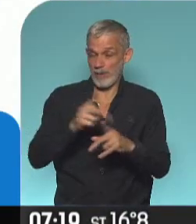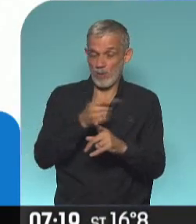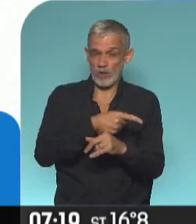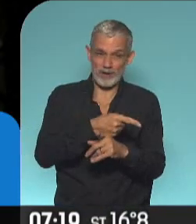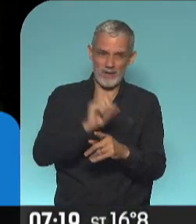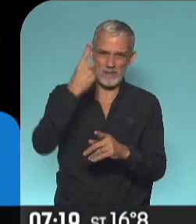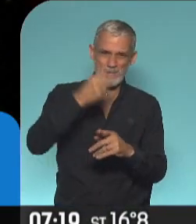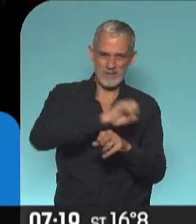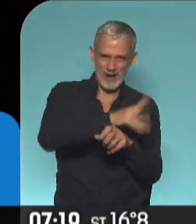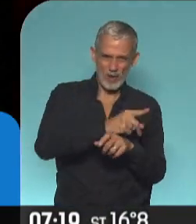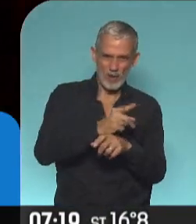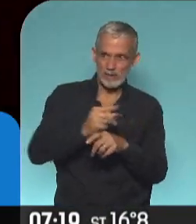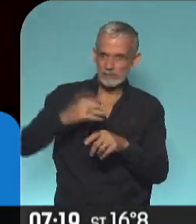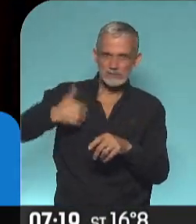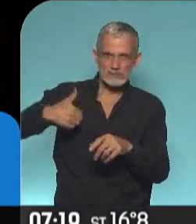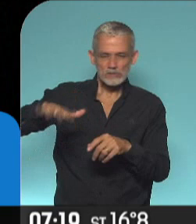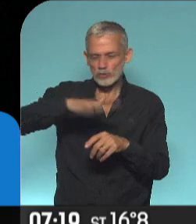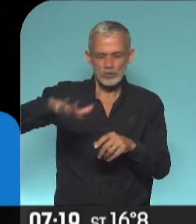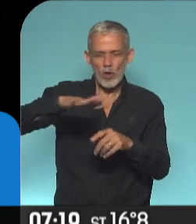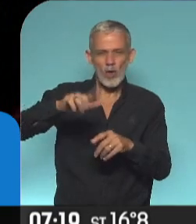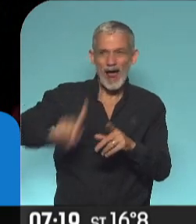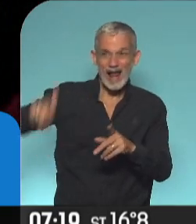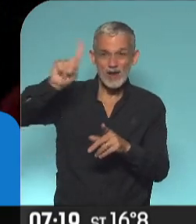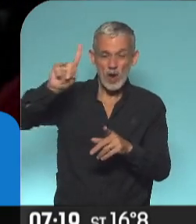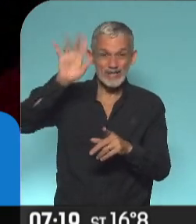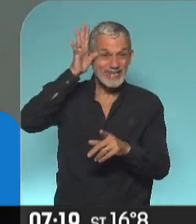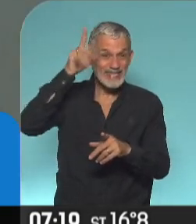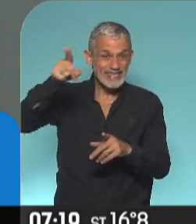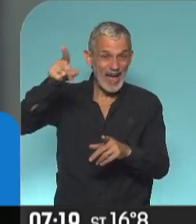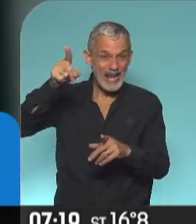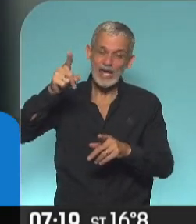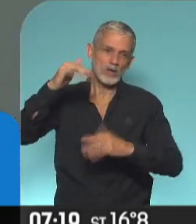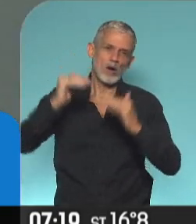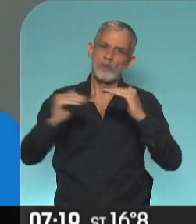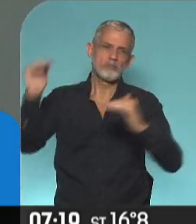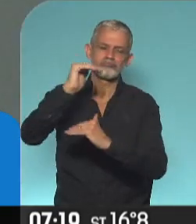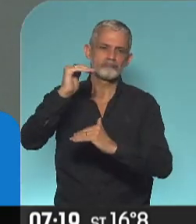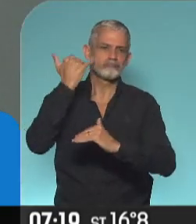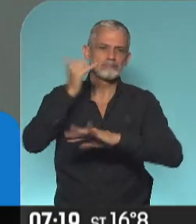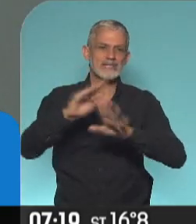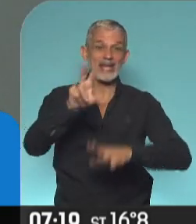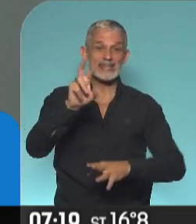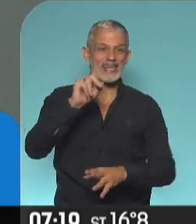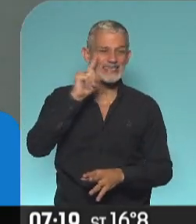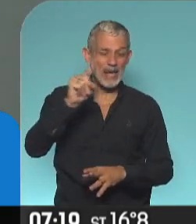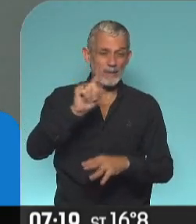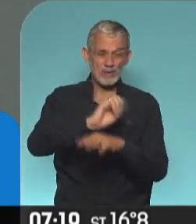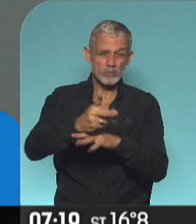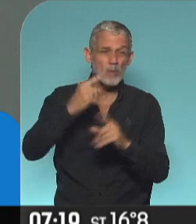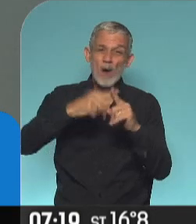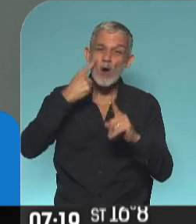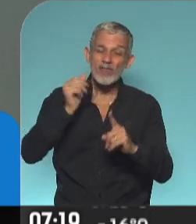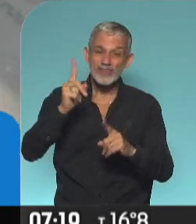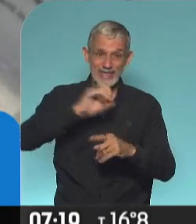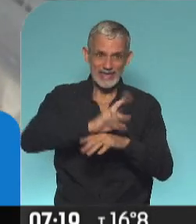primera, porque afecta a todo el país, no solo al norte, Italia superó el umbral psicológico de los 30.000 casos diarios de